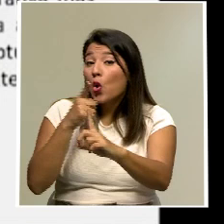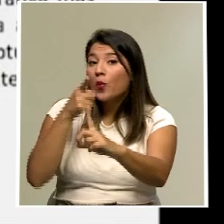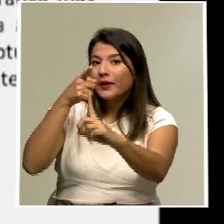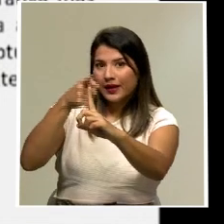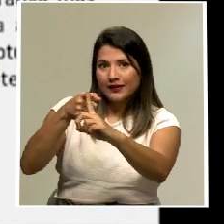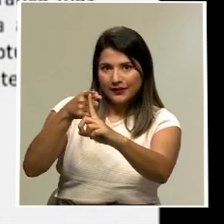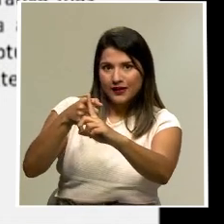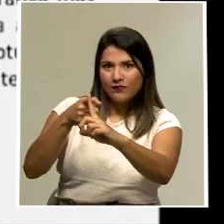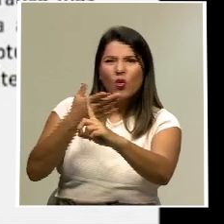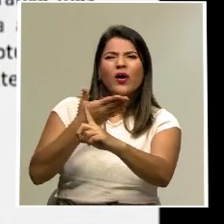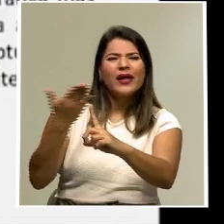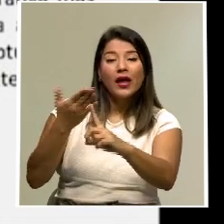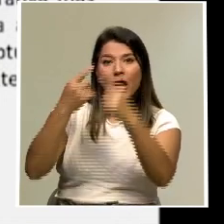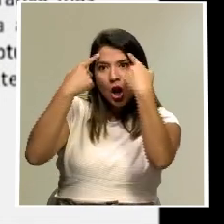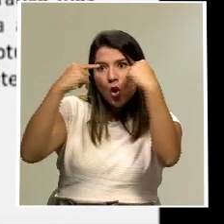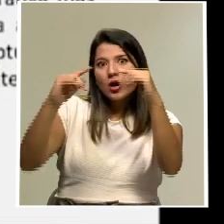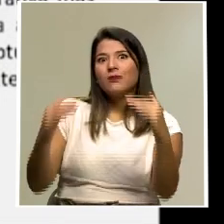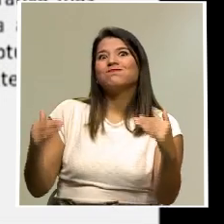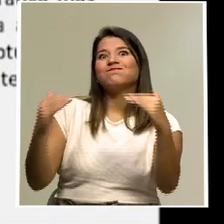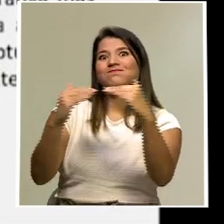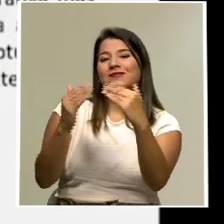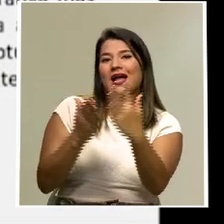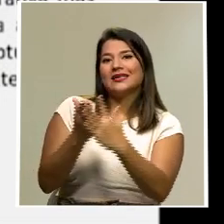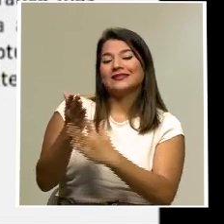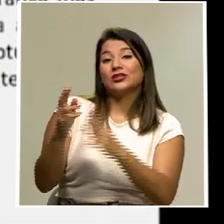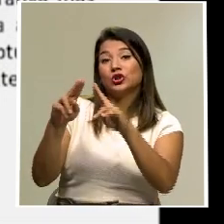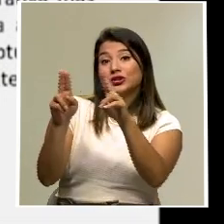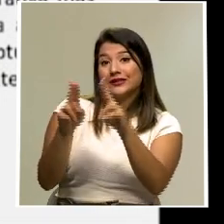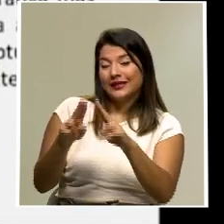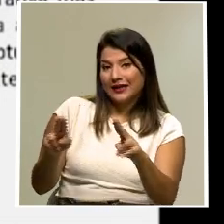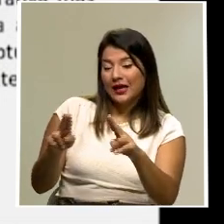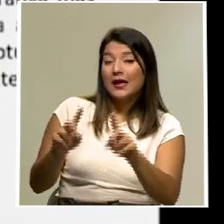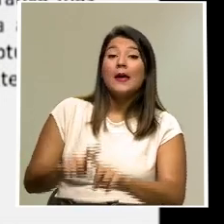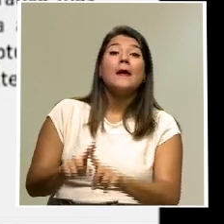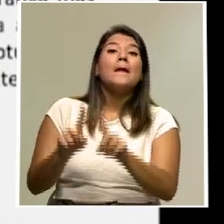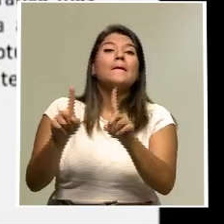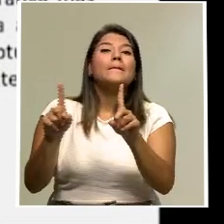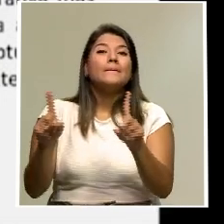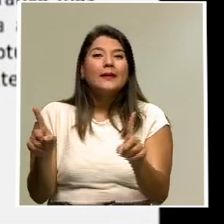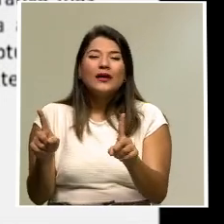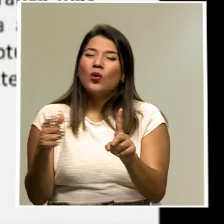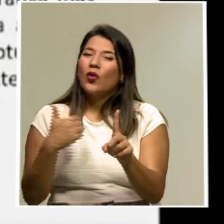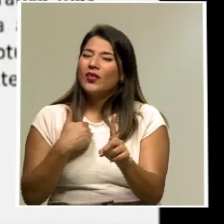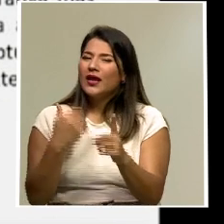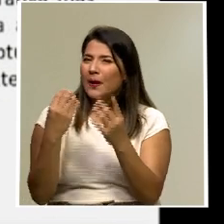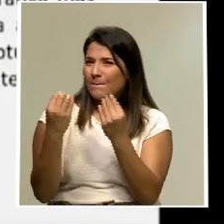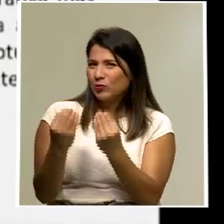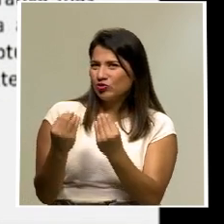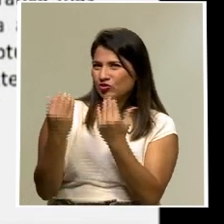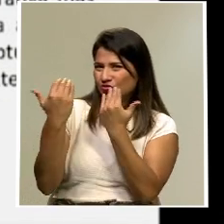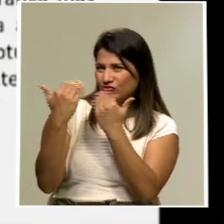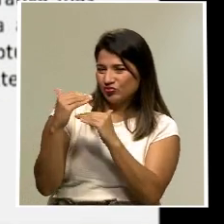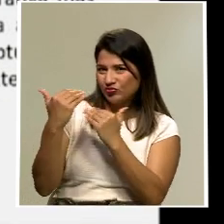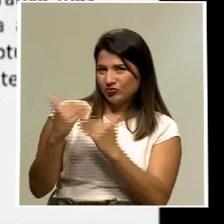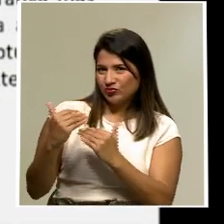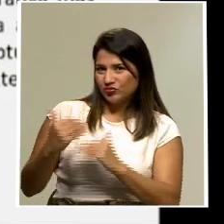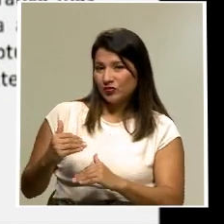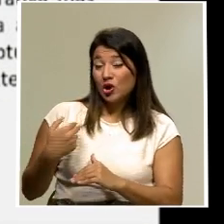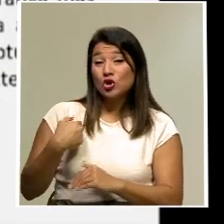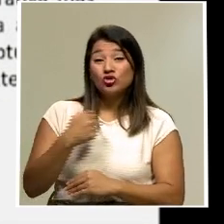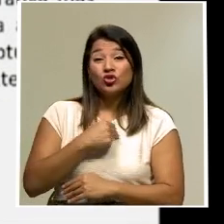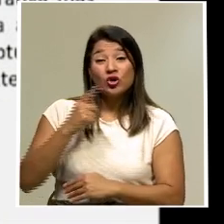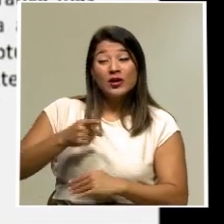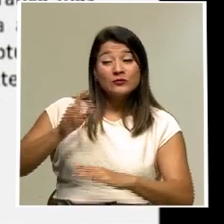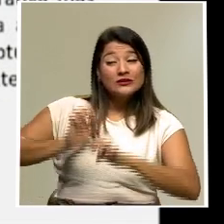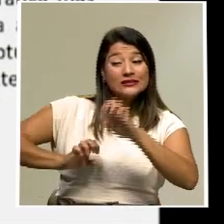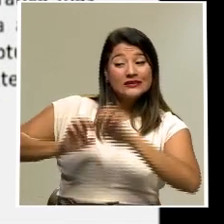la alfabetización digital, aunque se conceptualiza de forma restrictiva. Se debe valorar esta situación, pues